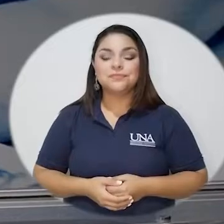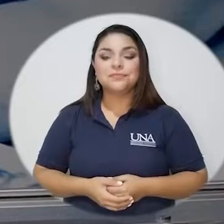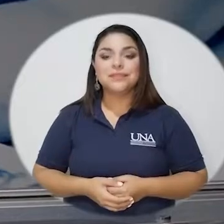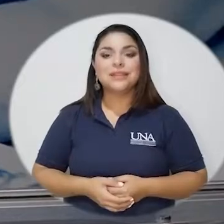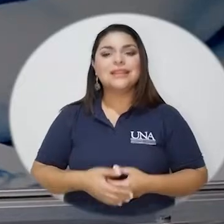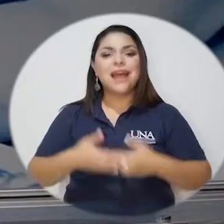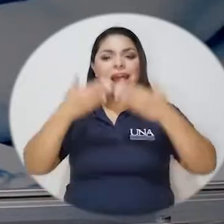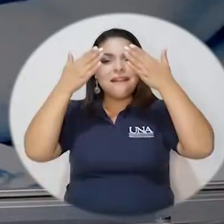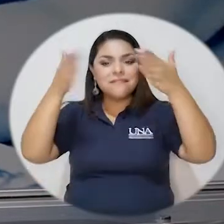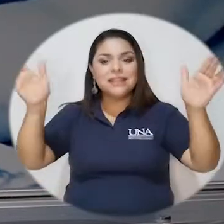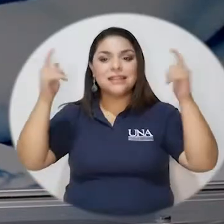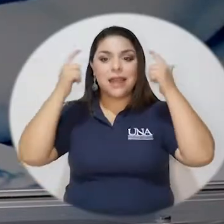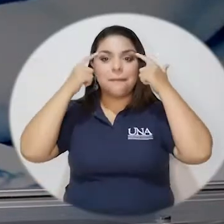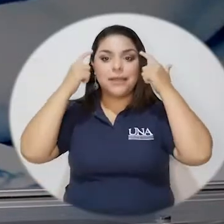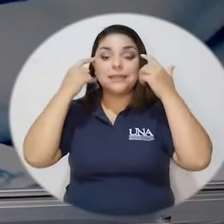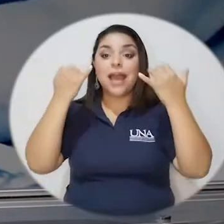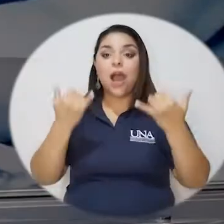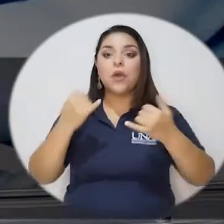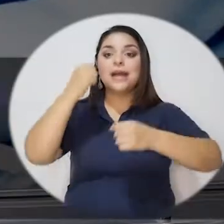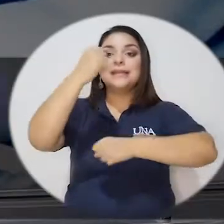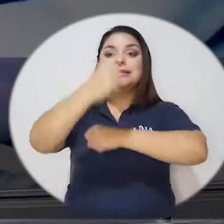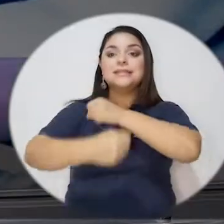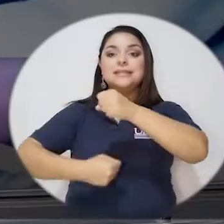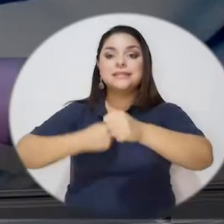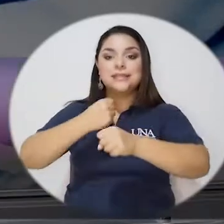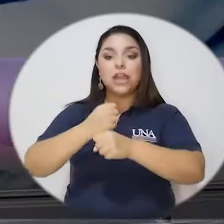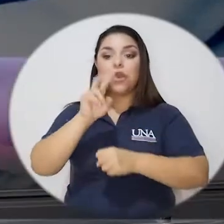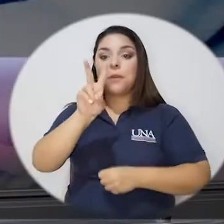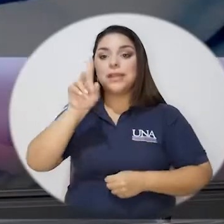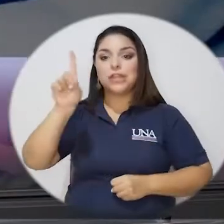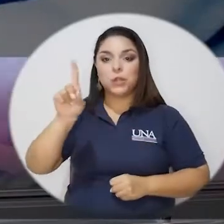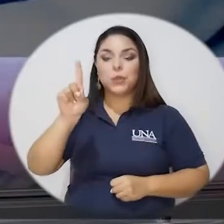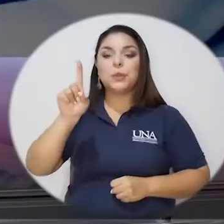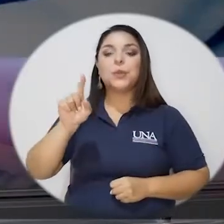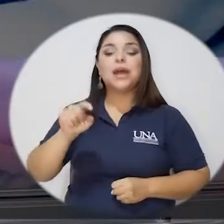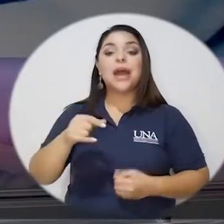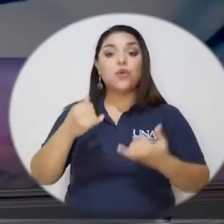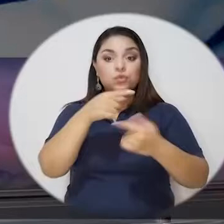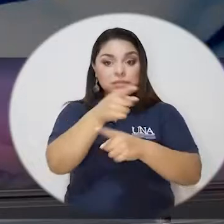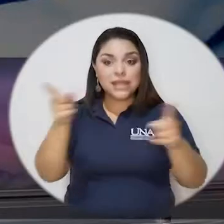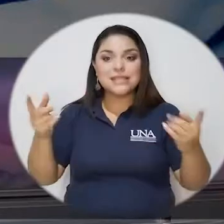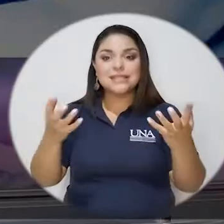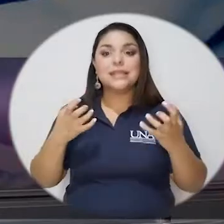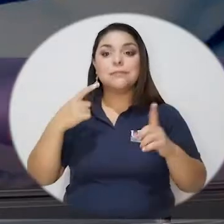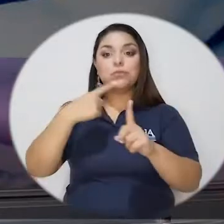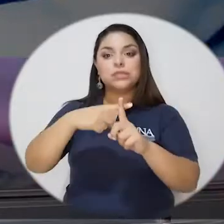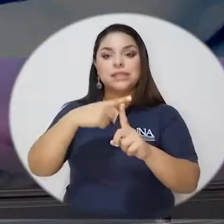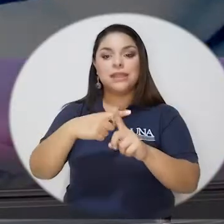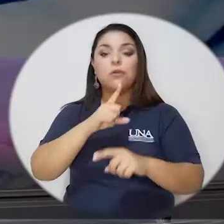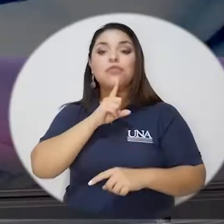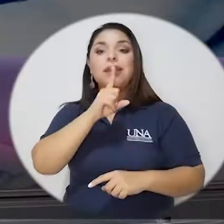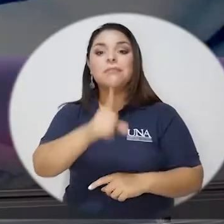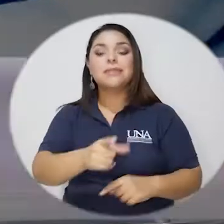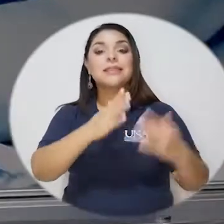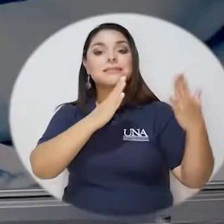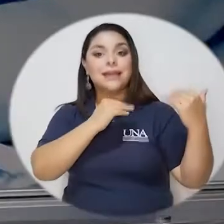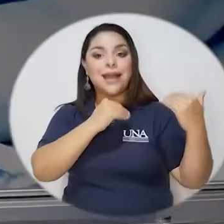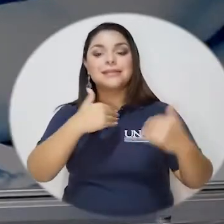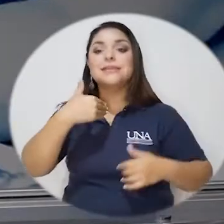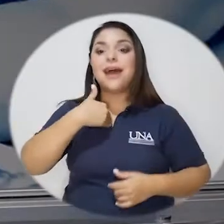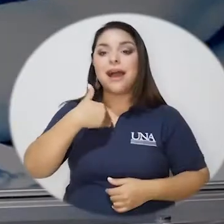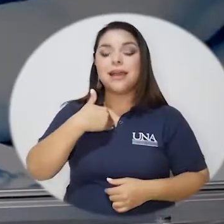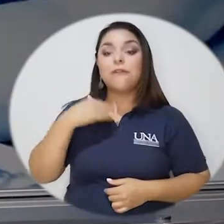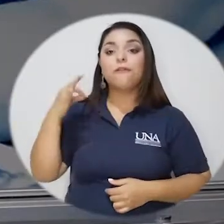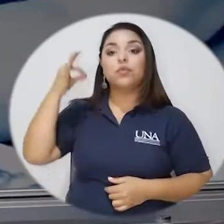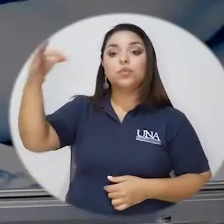Entonces, hay que abrir la mente, estamos en el siglo XXI y si uno quiere ser positivo con realmente generar